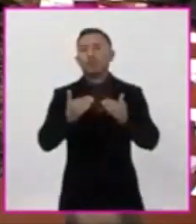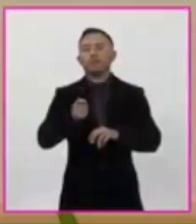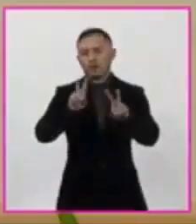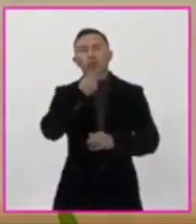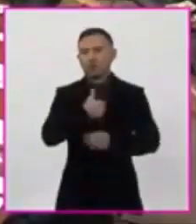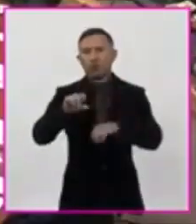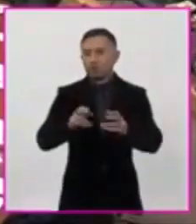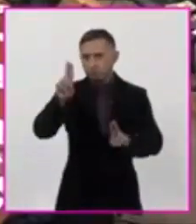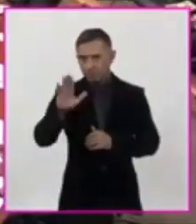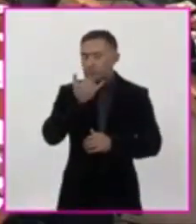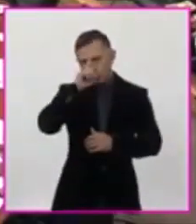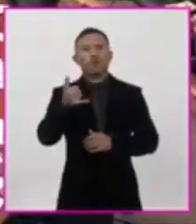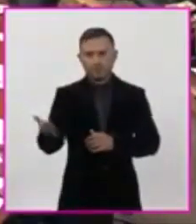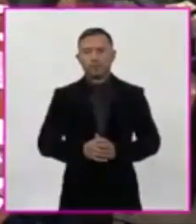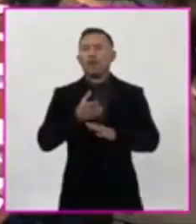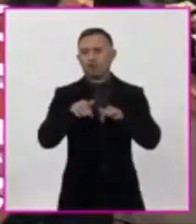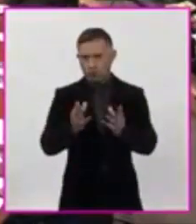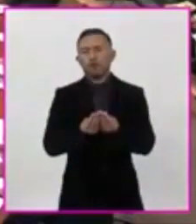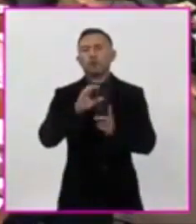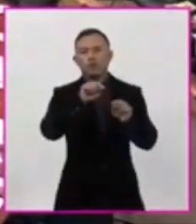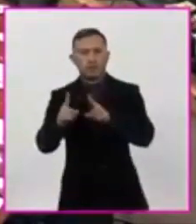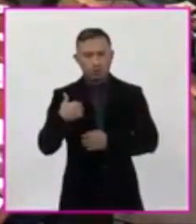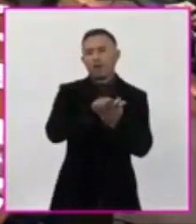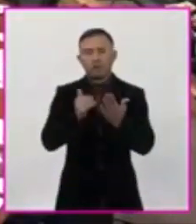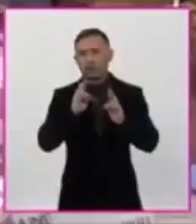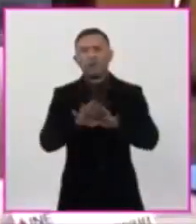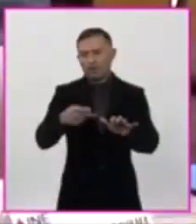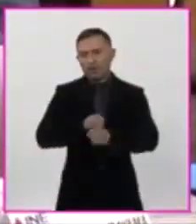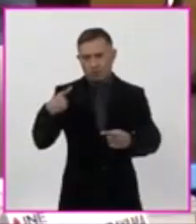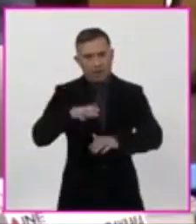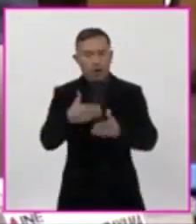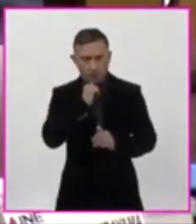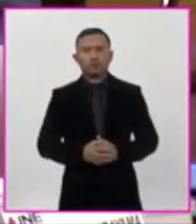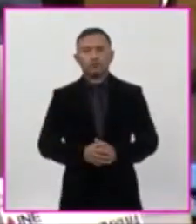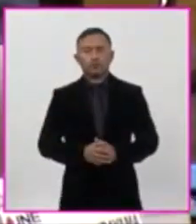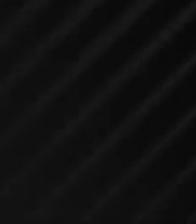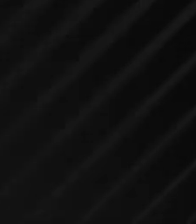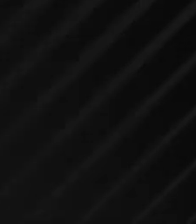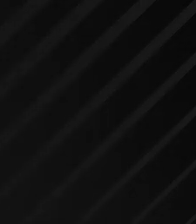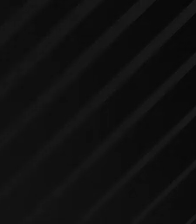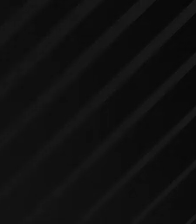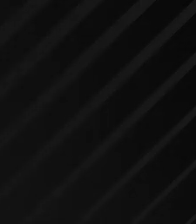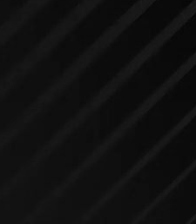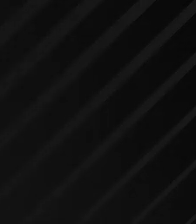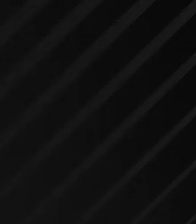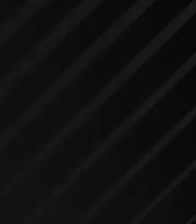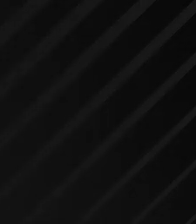principios de certeza y equidad que rigen la actuación del instituto.